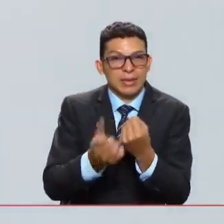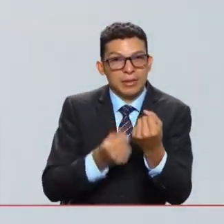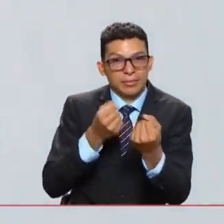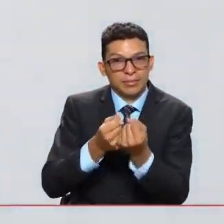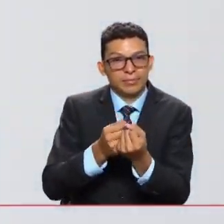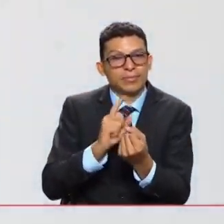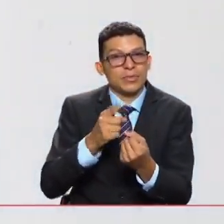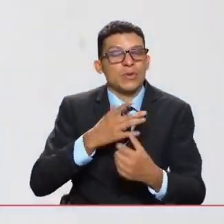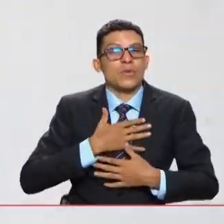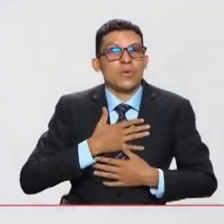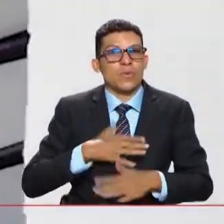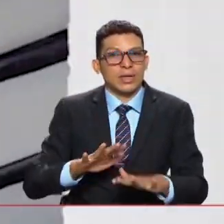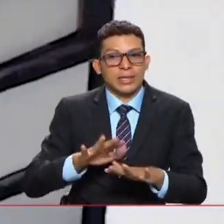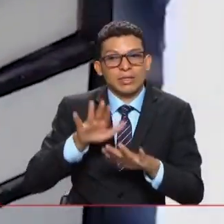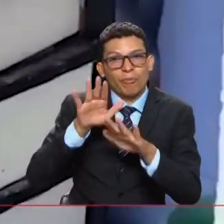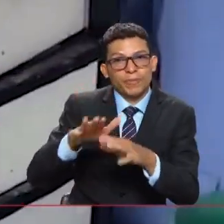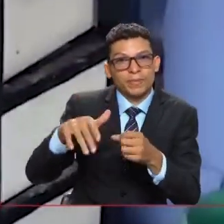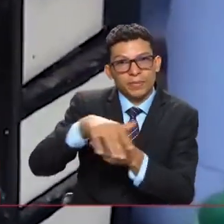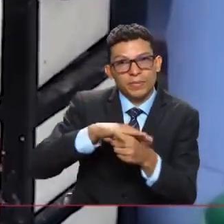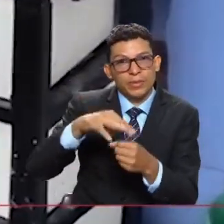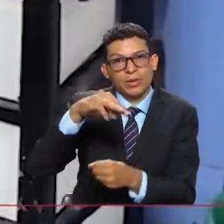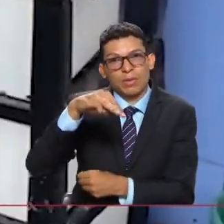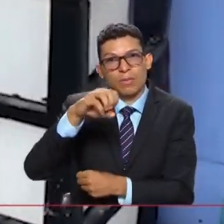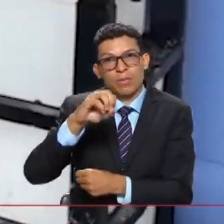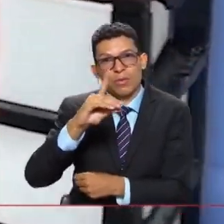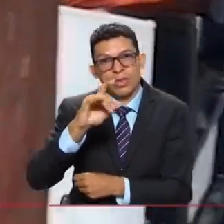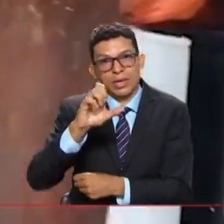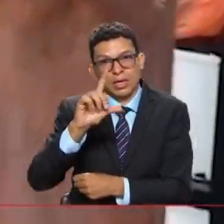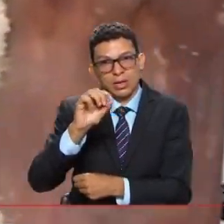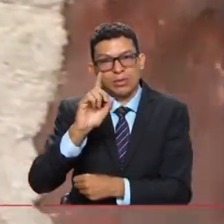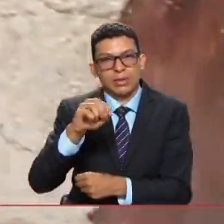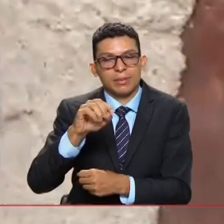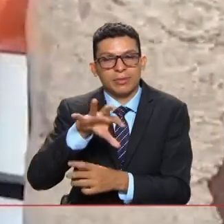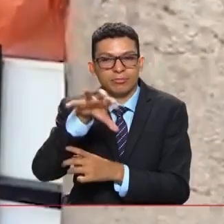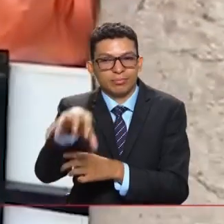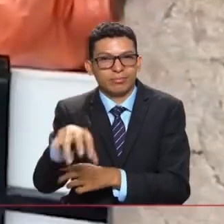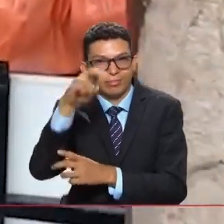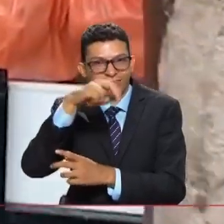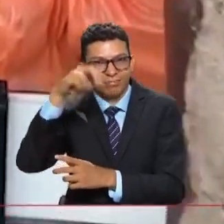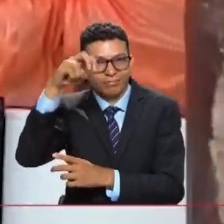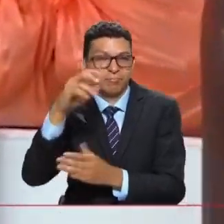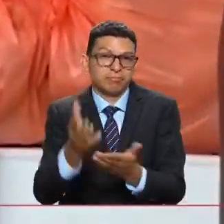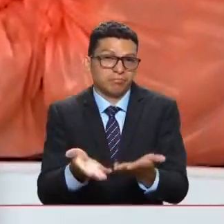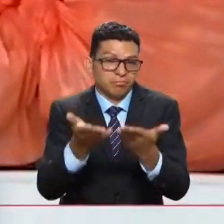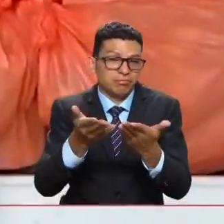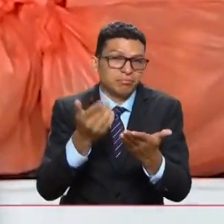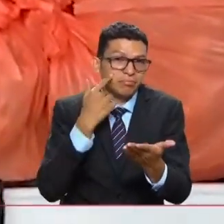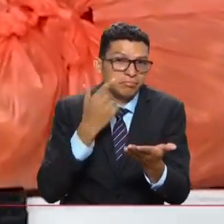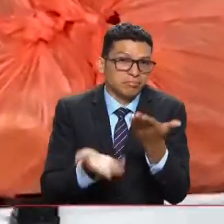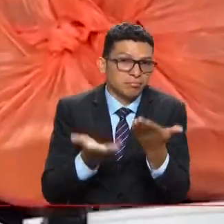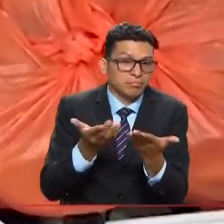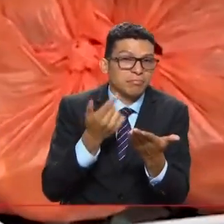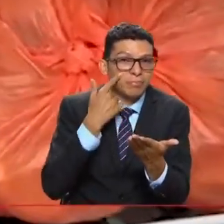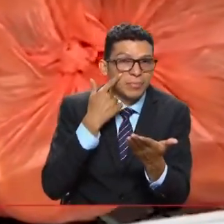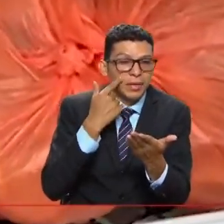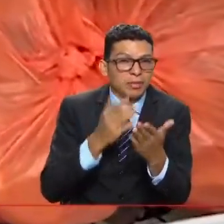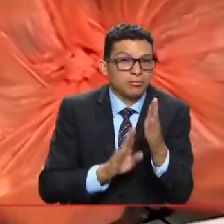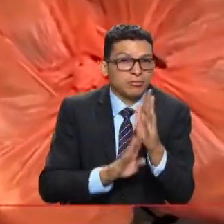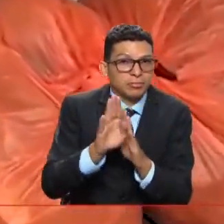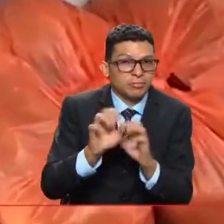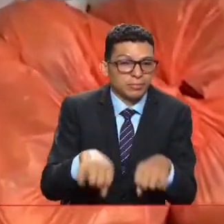en cualquiera de nuestras estaciones, tanto en el barrio Modelo como en la estación Norte. De ustedes depende que los abuelitos pasen de este percance mucho más